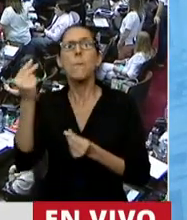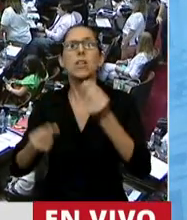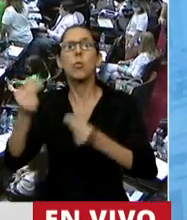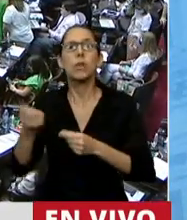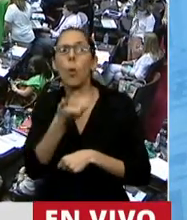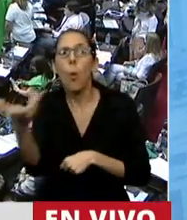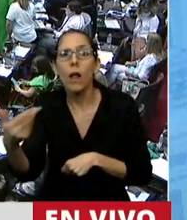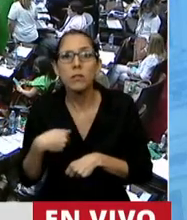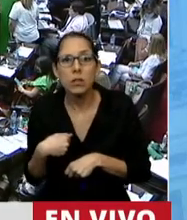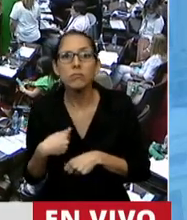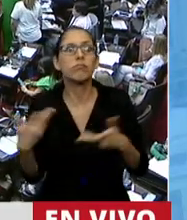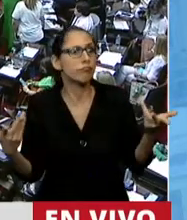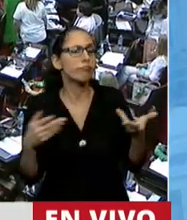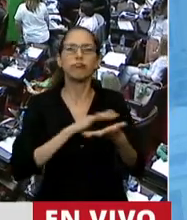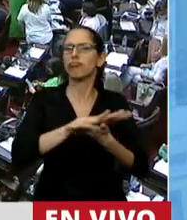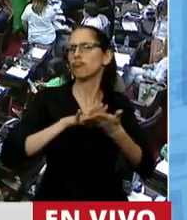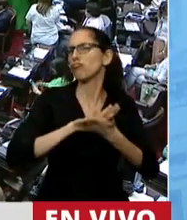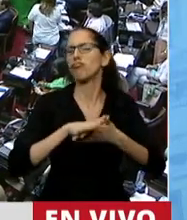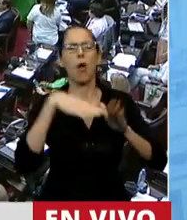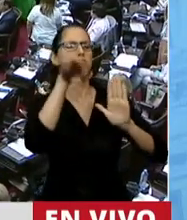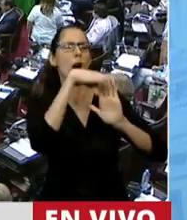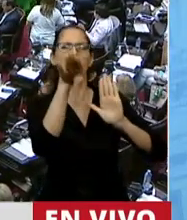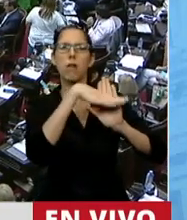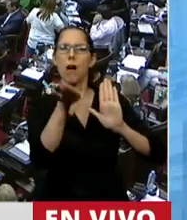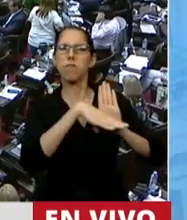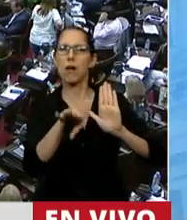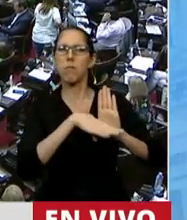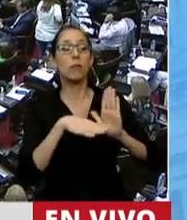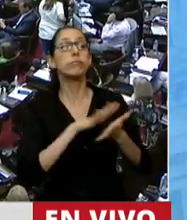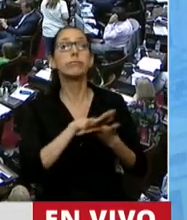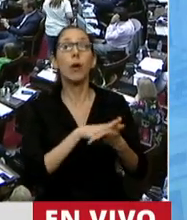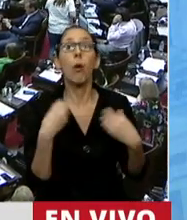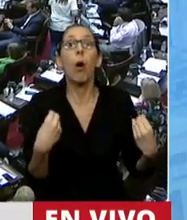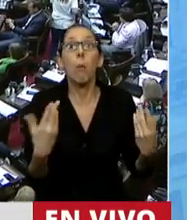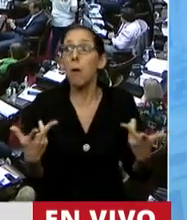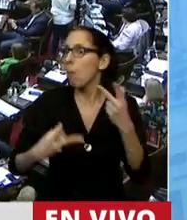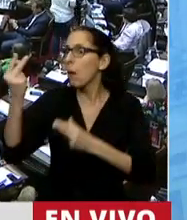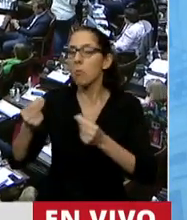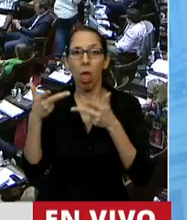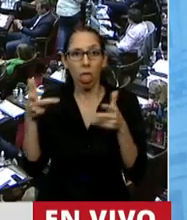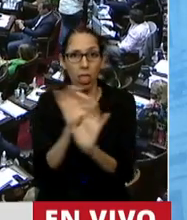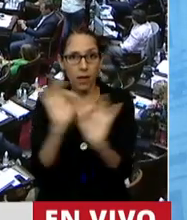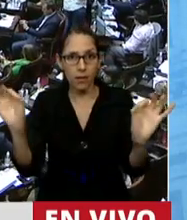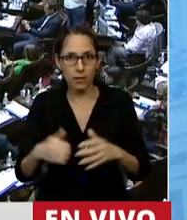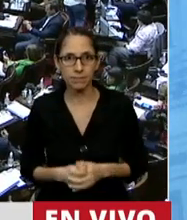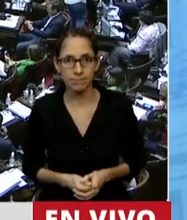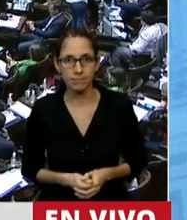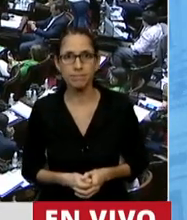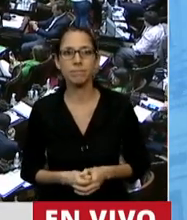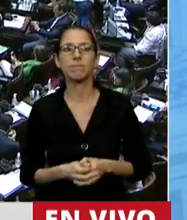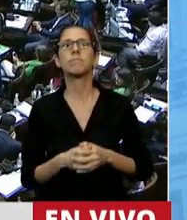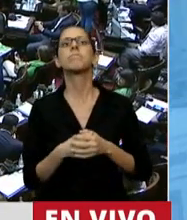para dar la solución a tantos anunciados que nos plantea en el mismo. Me hubiera gustado